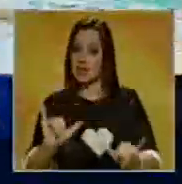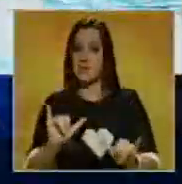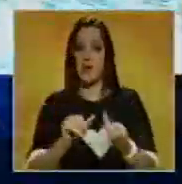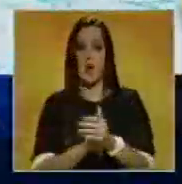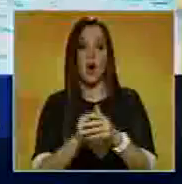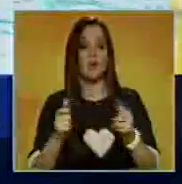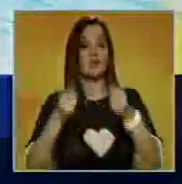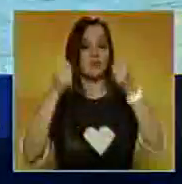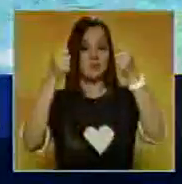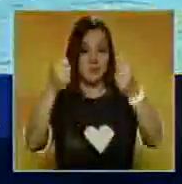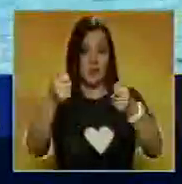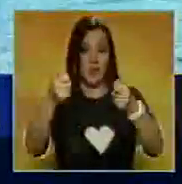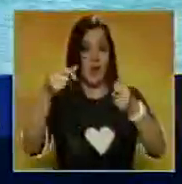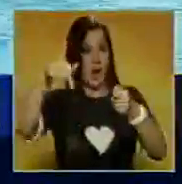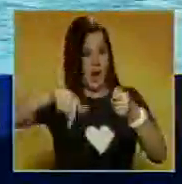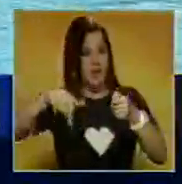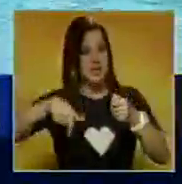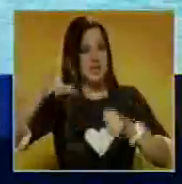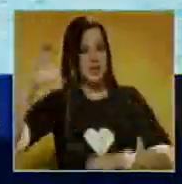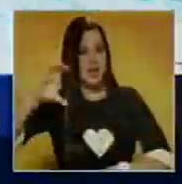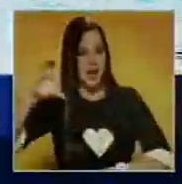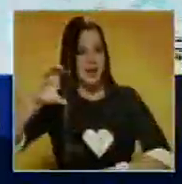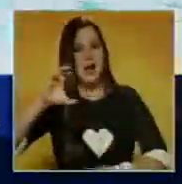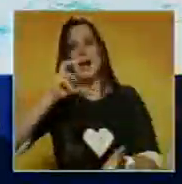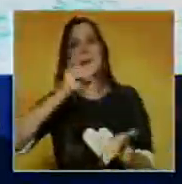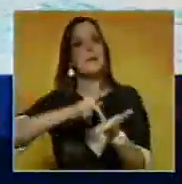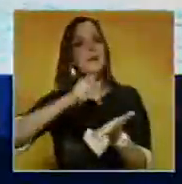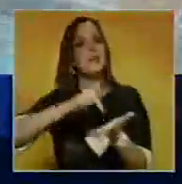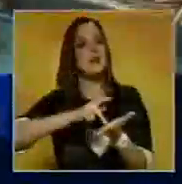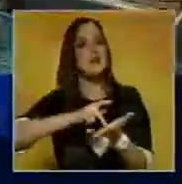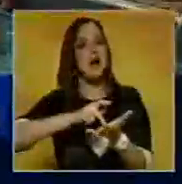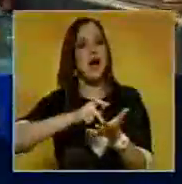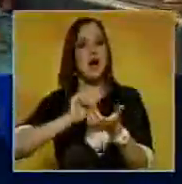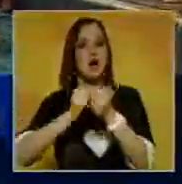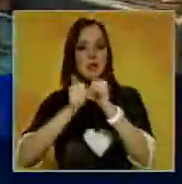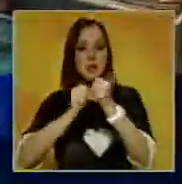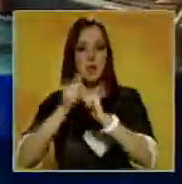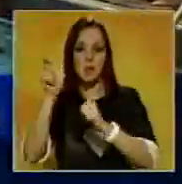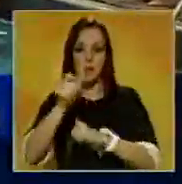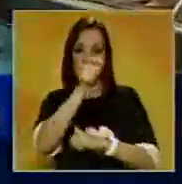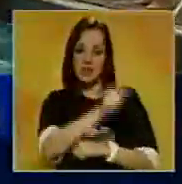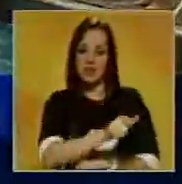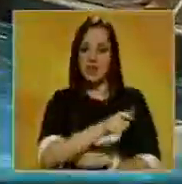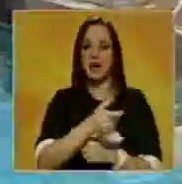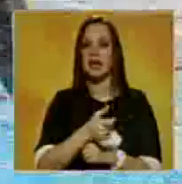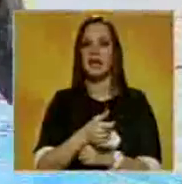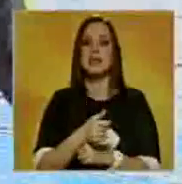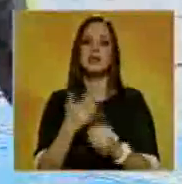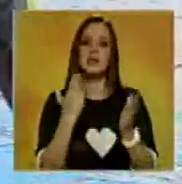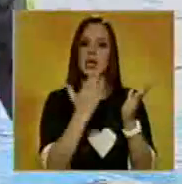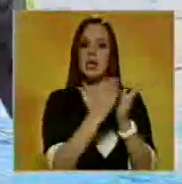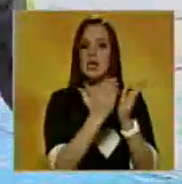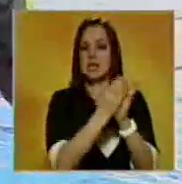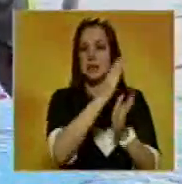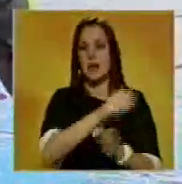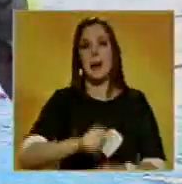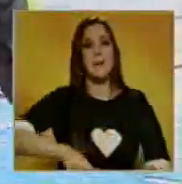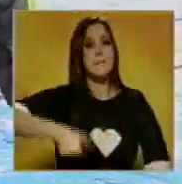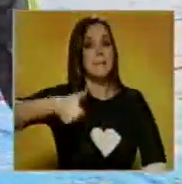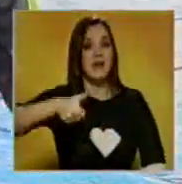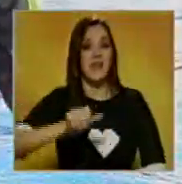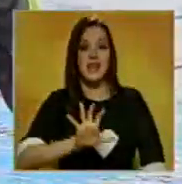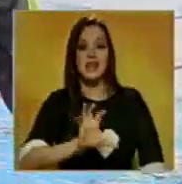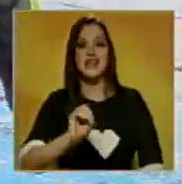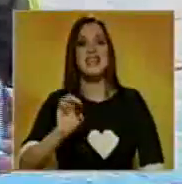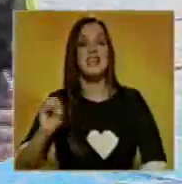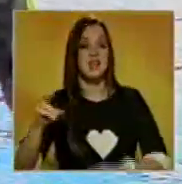Dani Chocorón en el Club Hebraica de Caracas, donde participaron atletas en la categoría máster y en la categoría escuelas. Más de 500 niños de todos los colegios